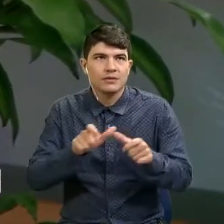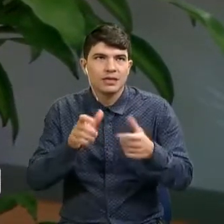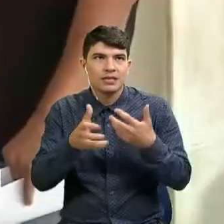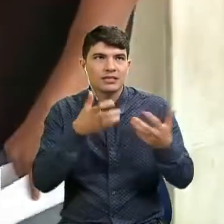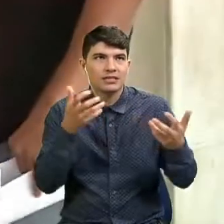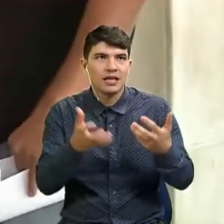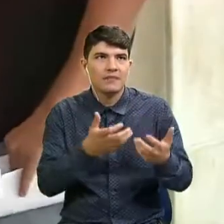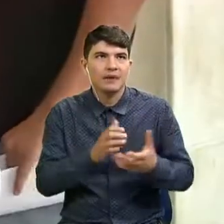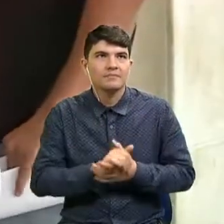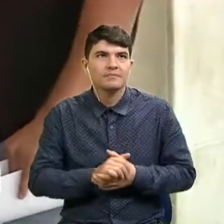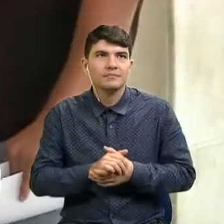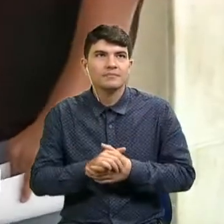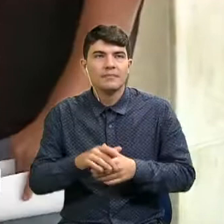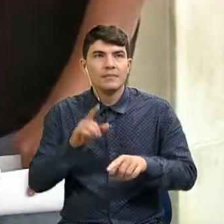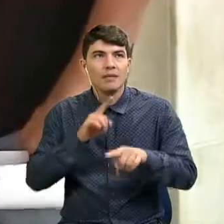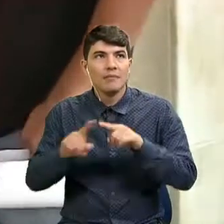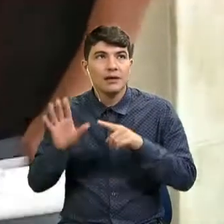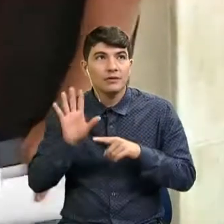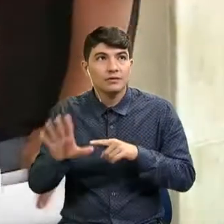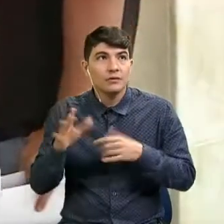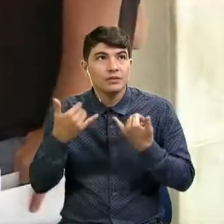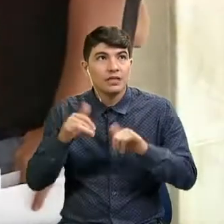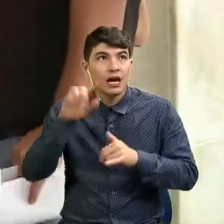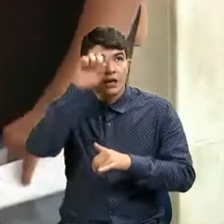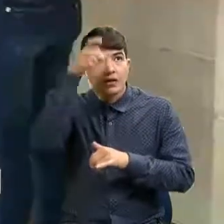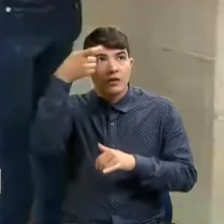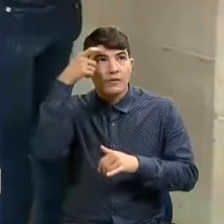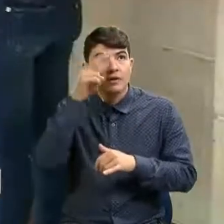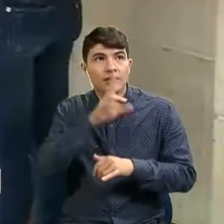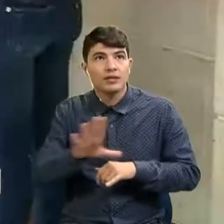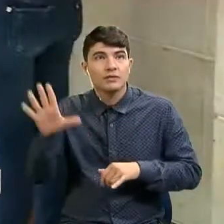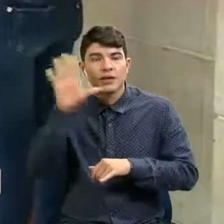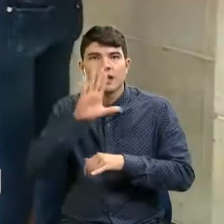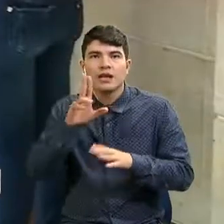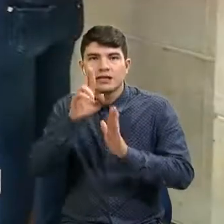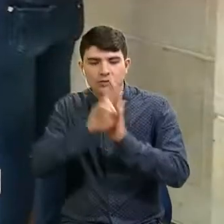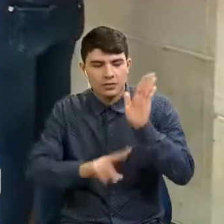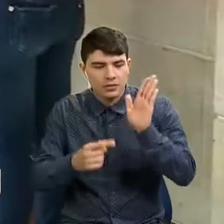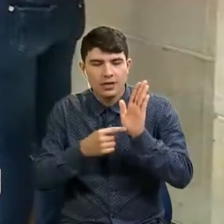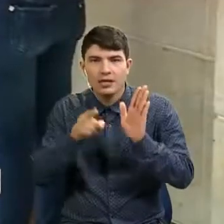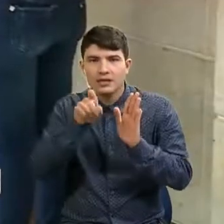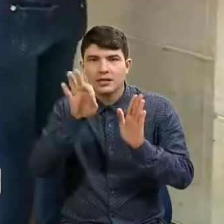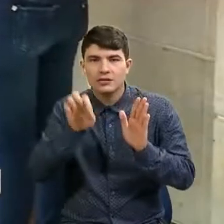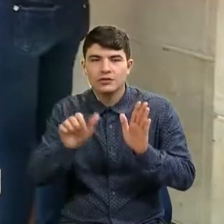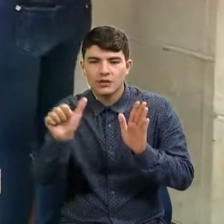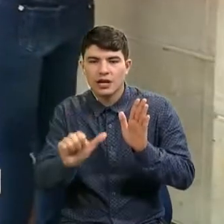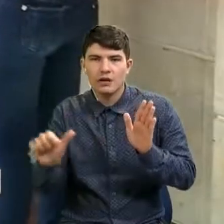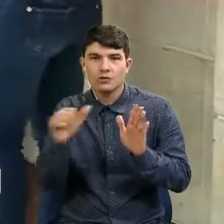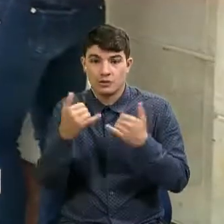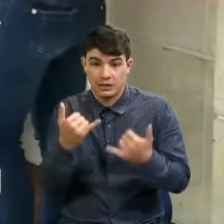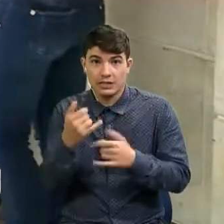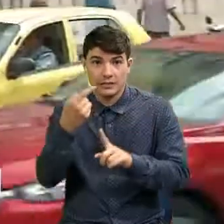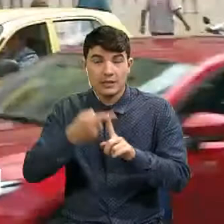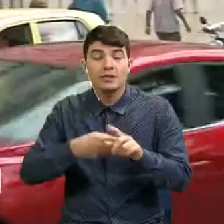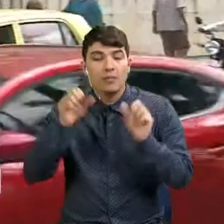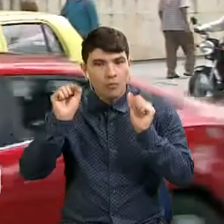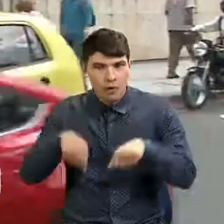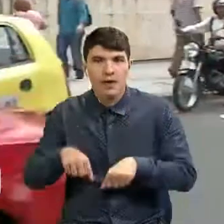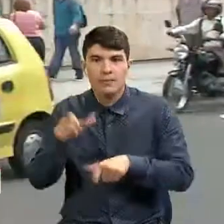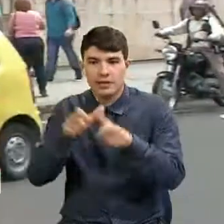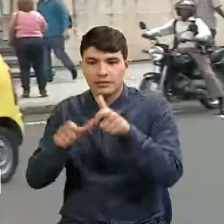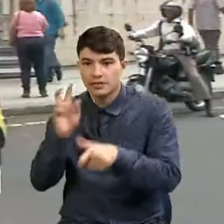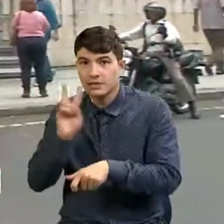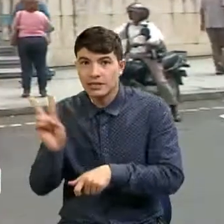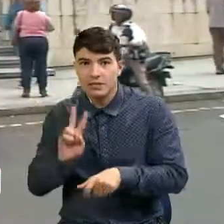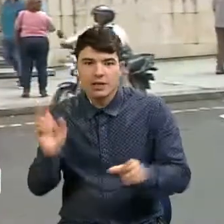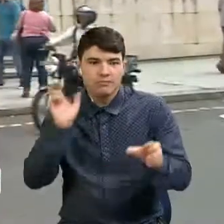sistema para este problema el gobierno nacional emitió una resolución del 18 de agosto que permitirá la vinculación de